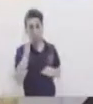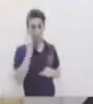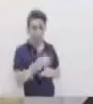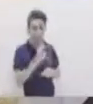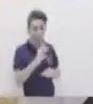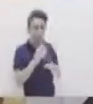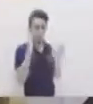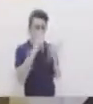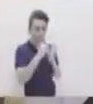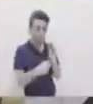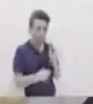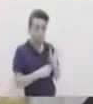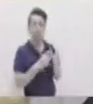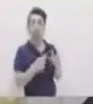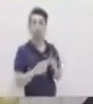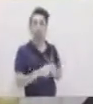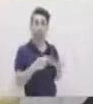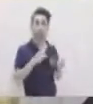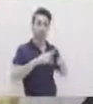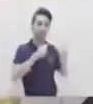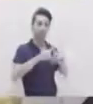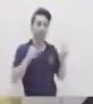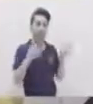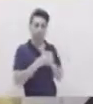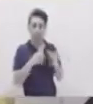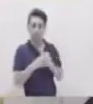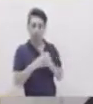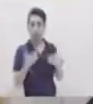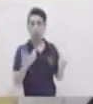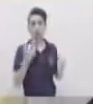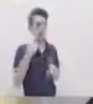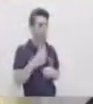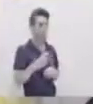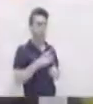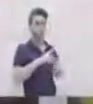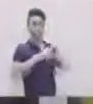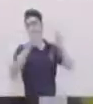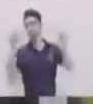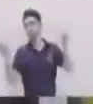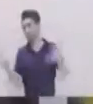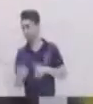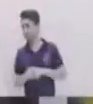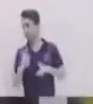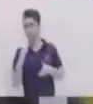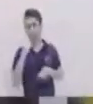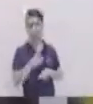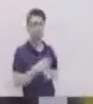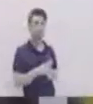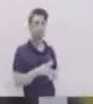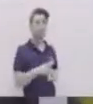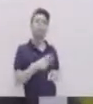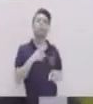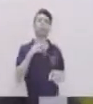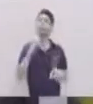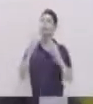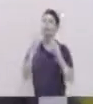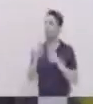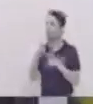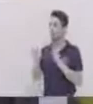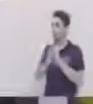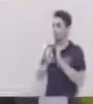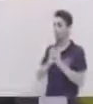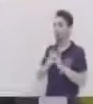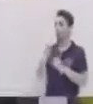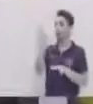otra vez el mismo elemento y hacer como que diferentes grupos también, es como súper diferente. Sí, muy bien. Nos preguntaban que